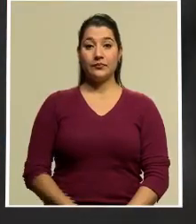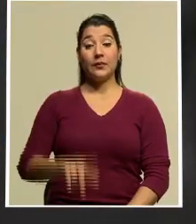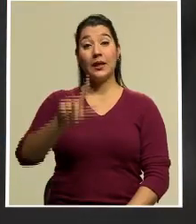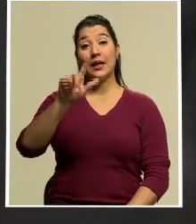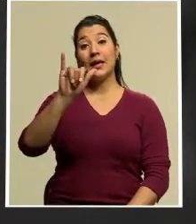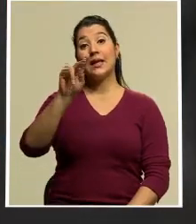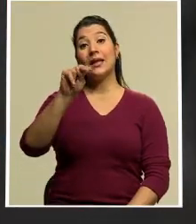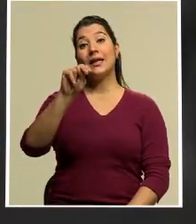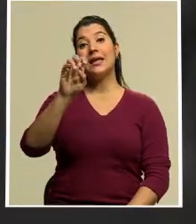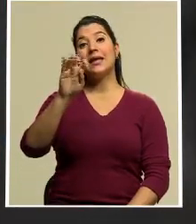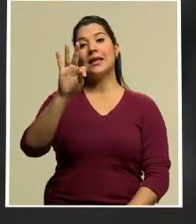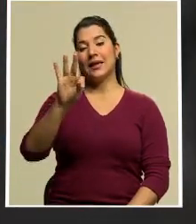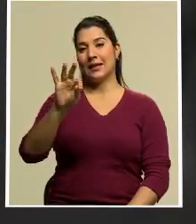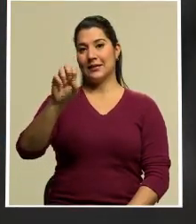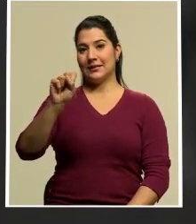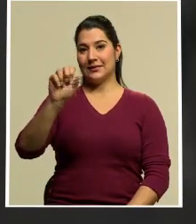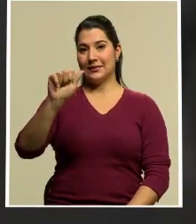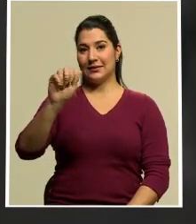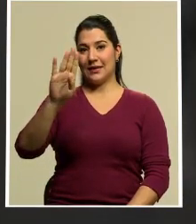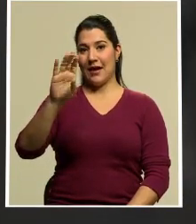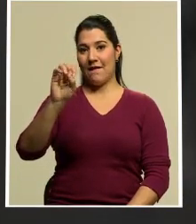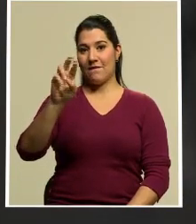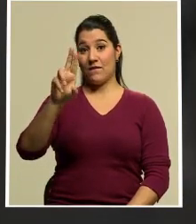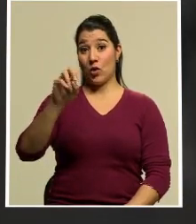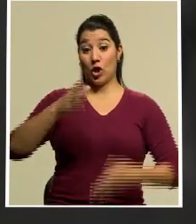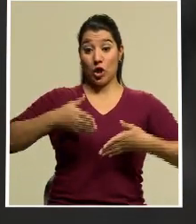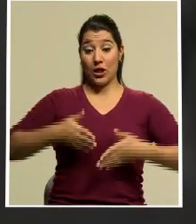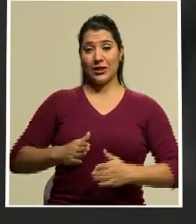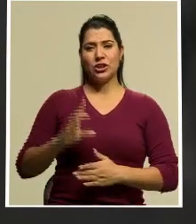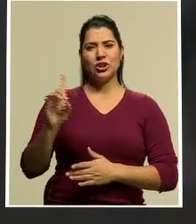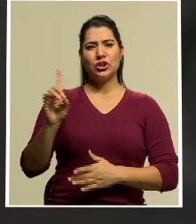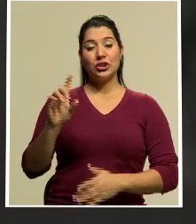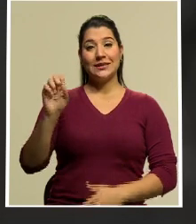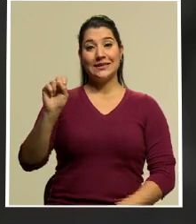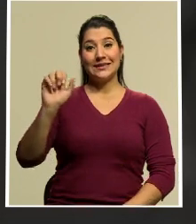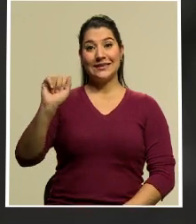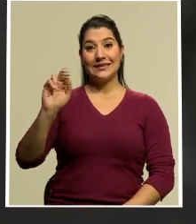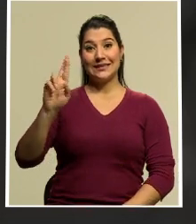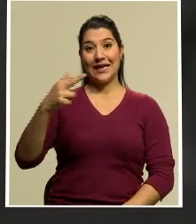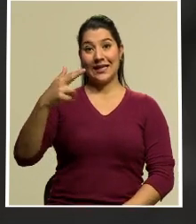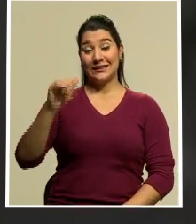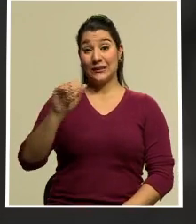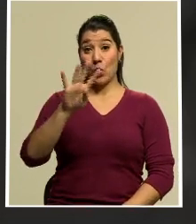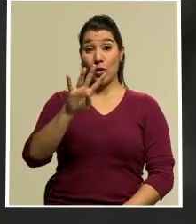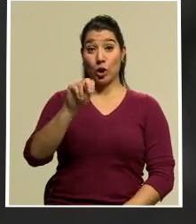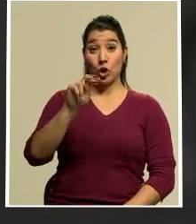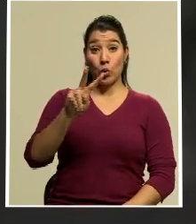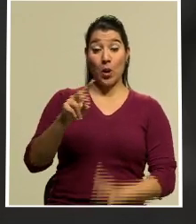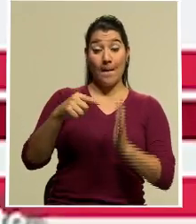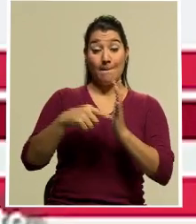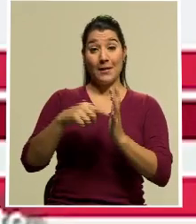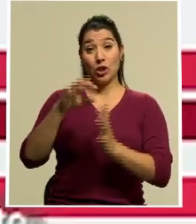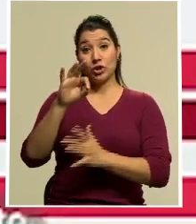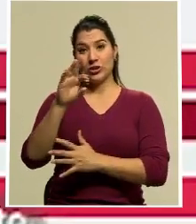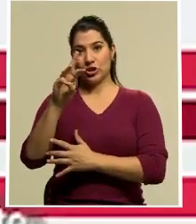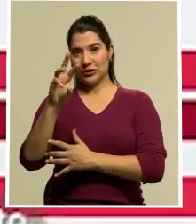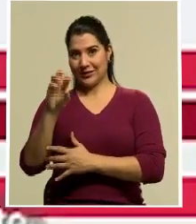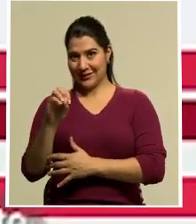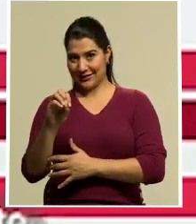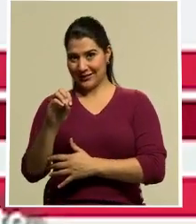Linette Saborío Chaverri nació en Sarchí el 4 de noviembre de 1960, por lo que tiene 60